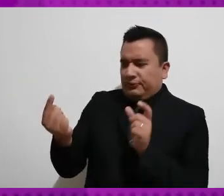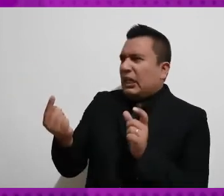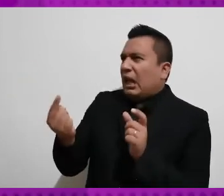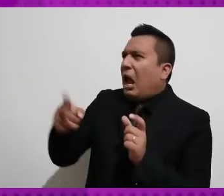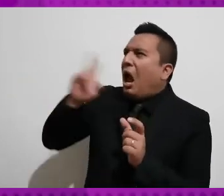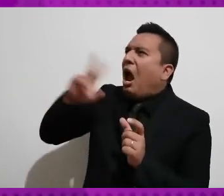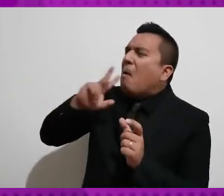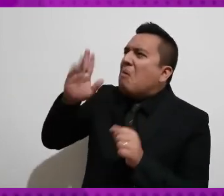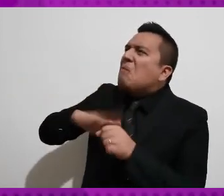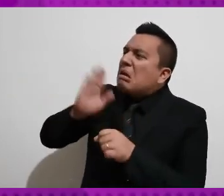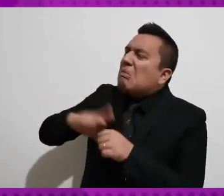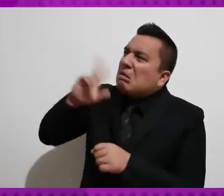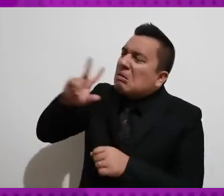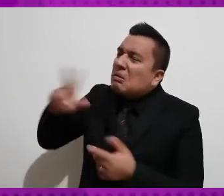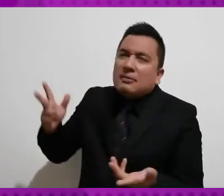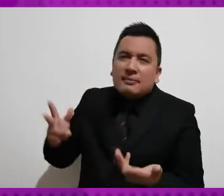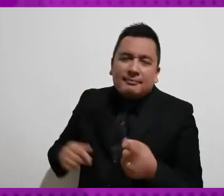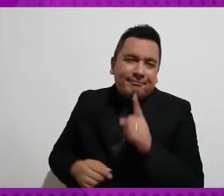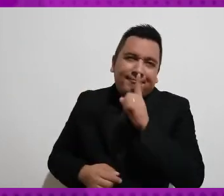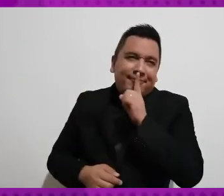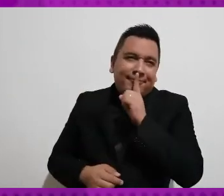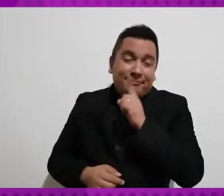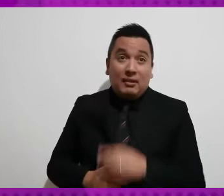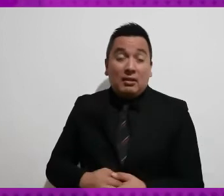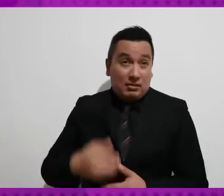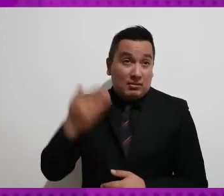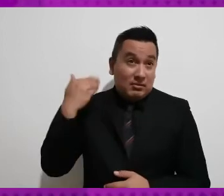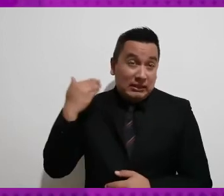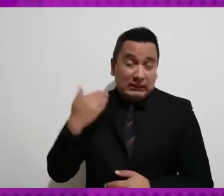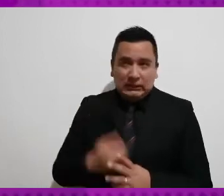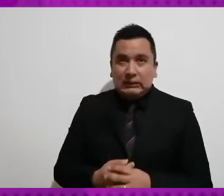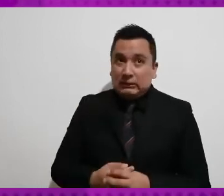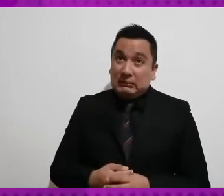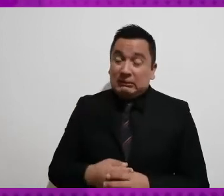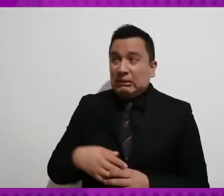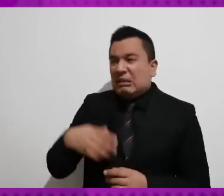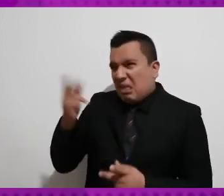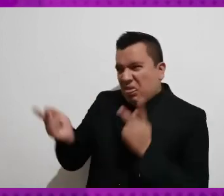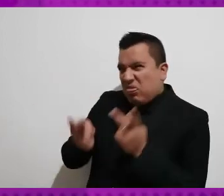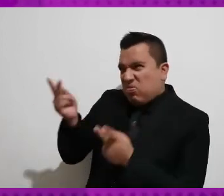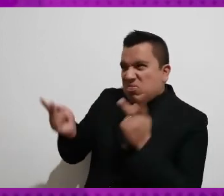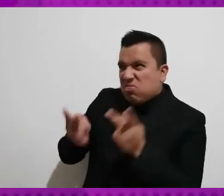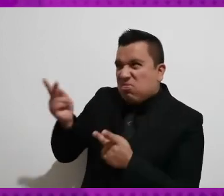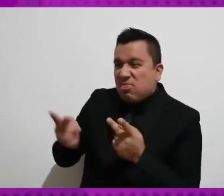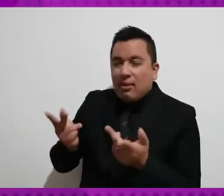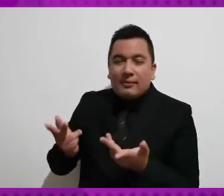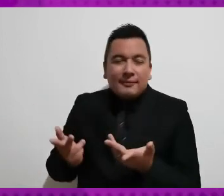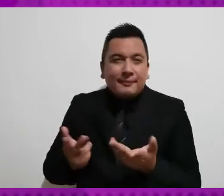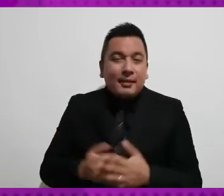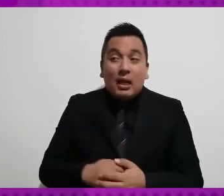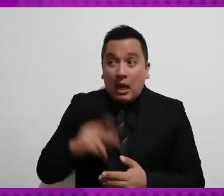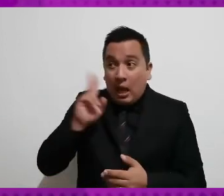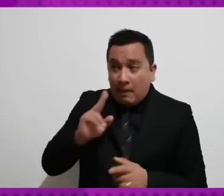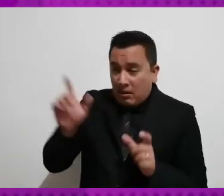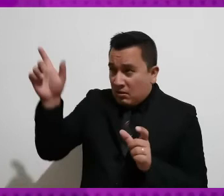para confirmar la identidad de una persona. Estos procedimientos que antes sí se daban para poder determinar que sí es la misma